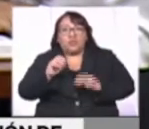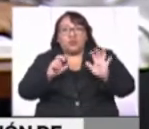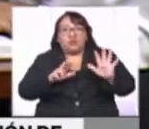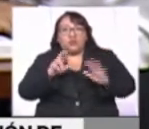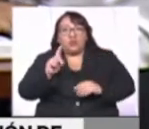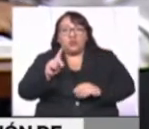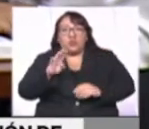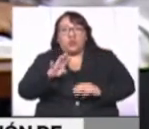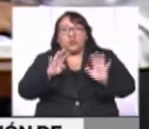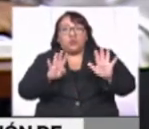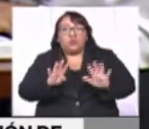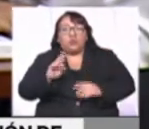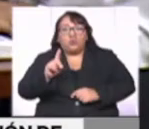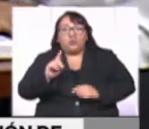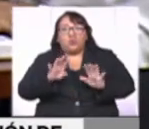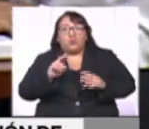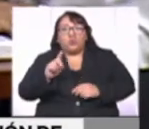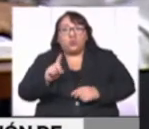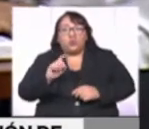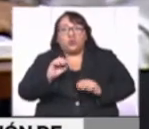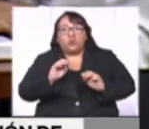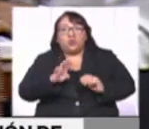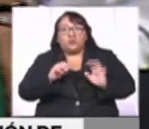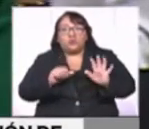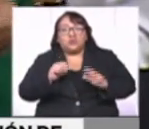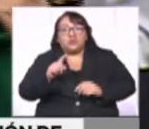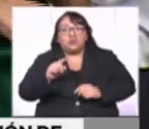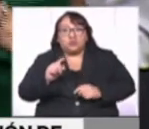3081, 4142 y 4631,